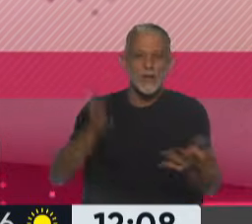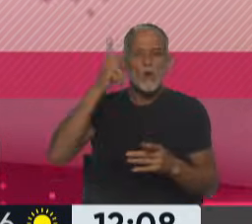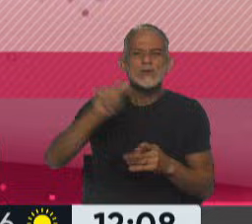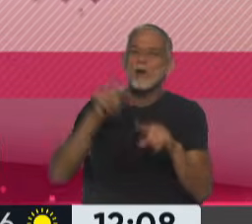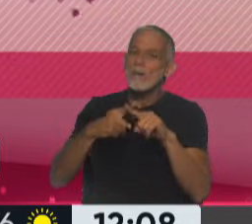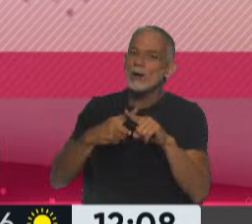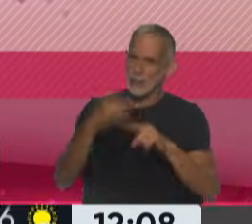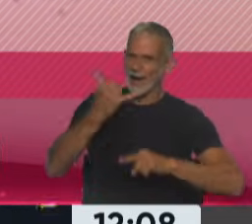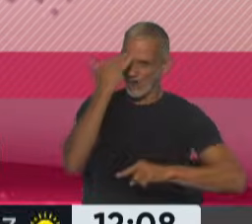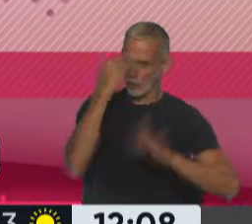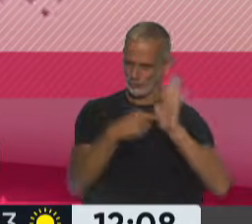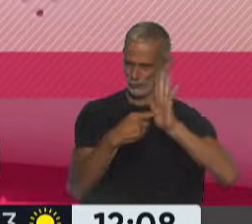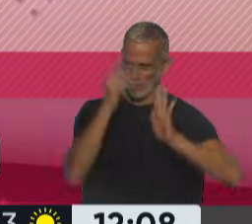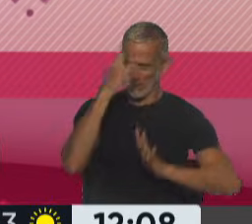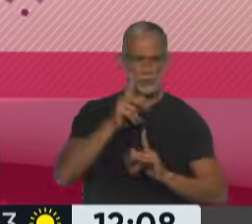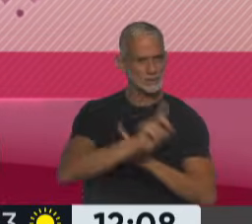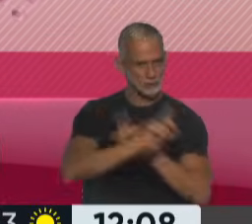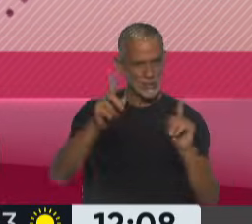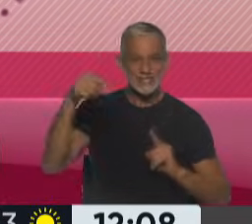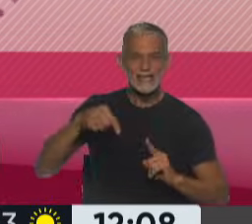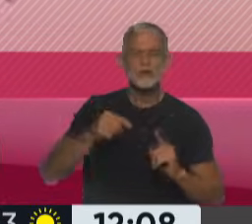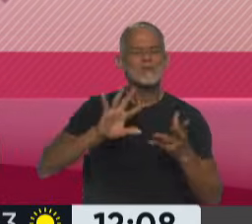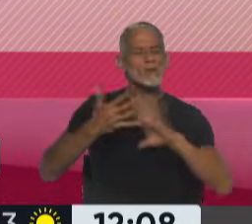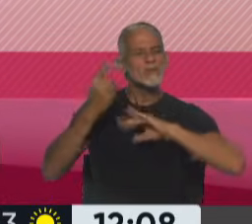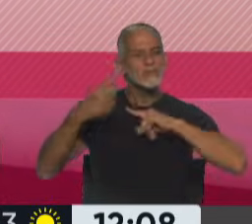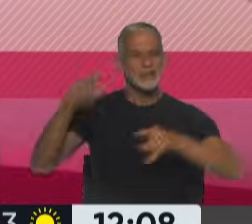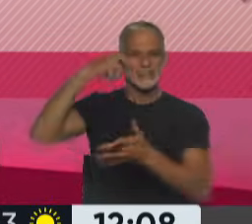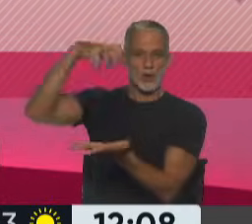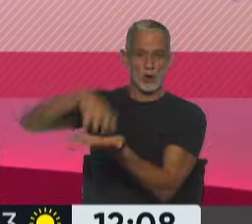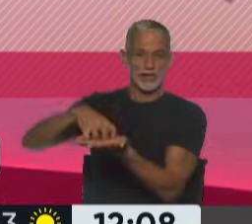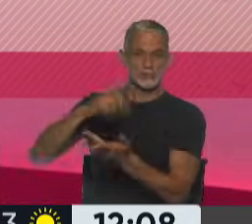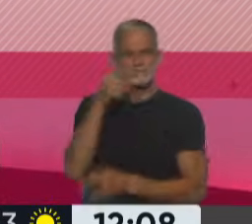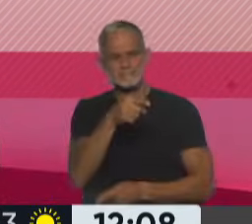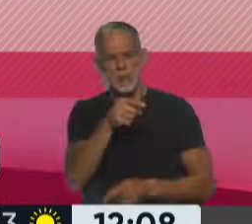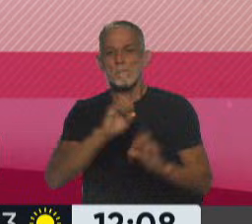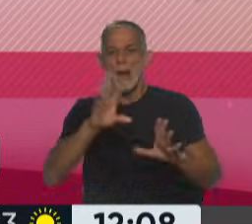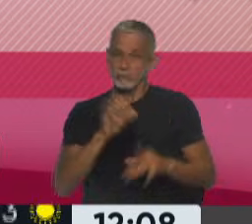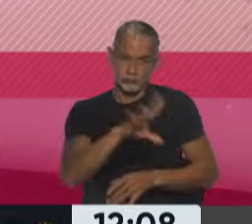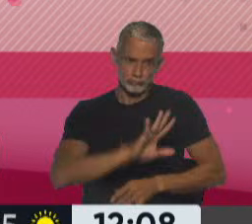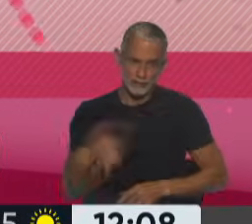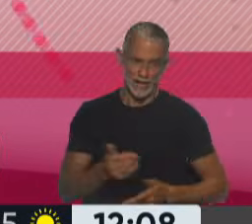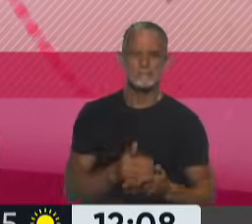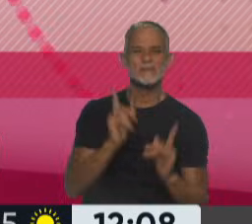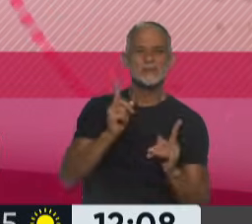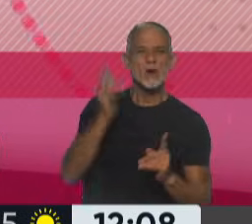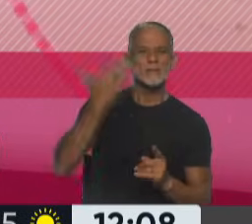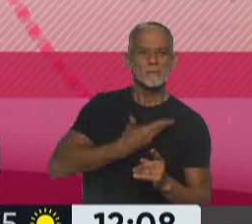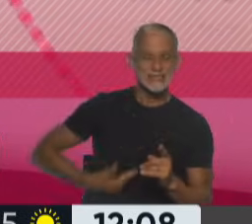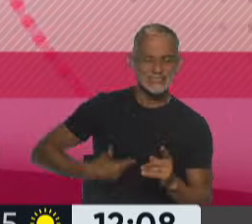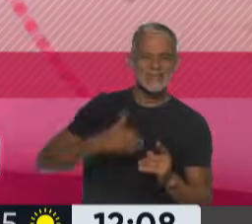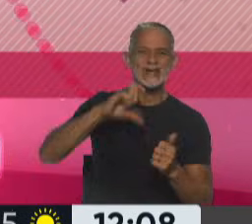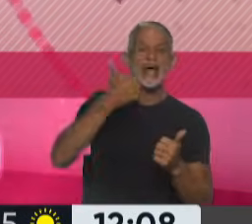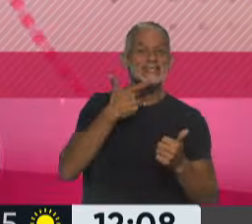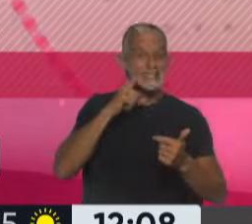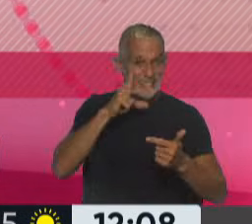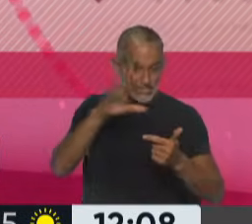político está en la Constitución de Perú, pero esto es otra forma, digamos. Lo que se hacía, por ejemplo, con los presidentes, como fue en su momento Castillo,